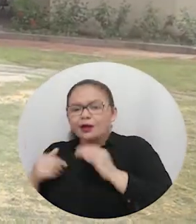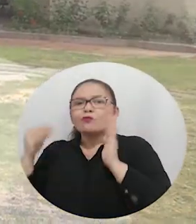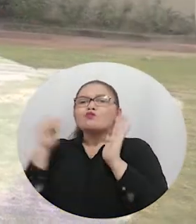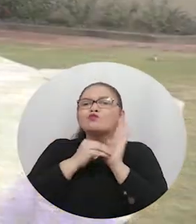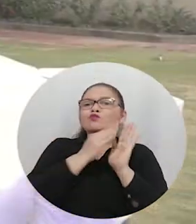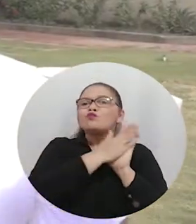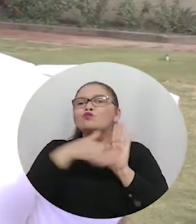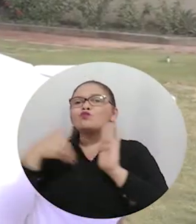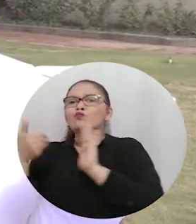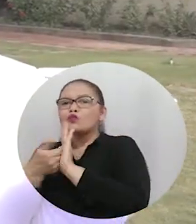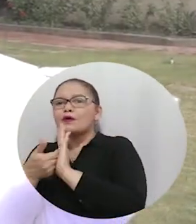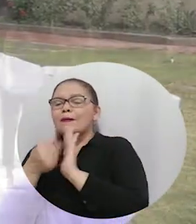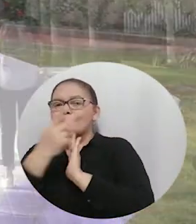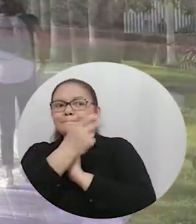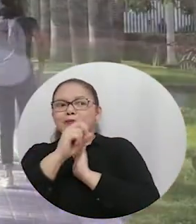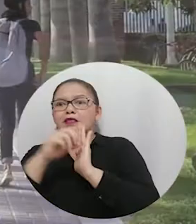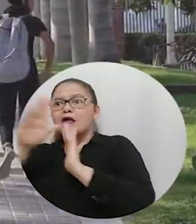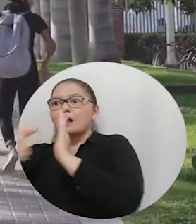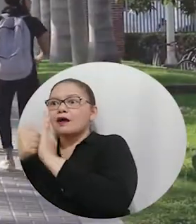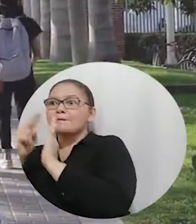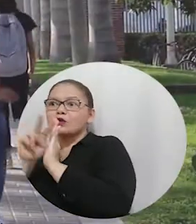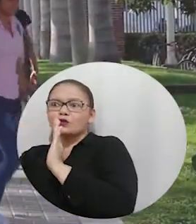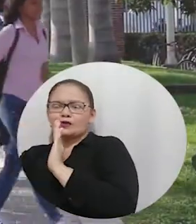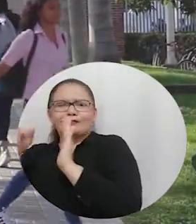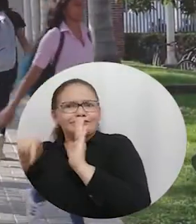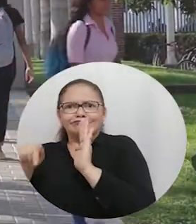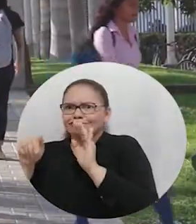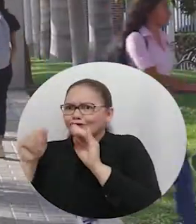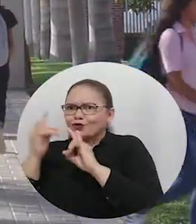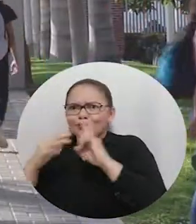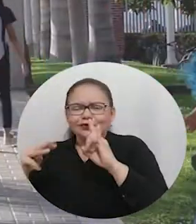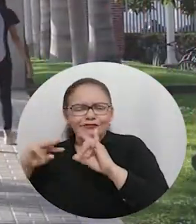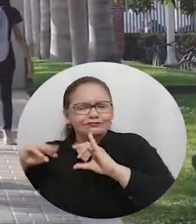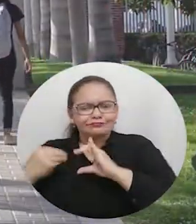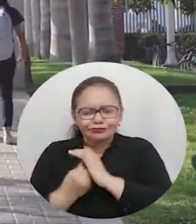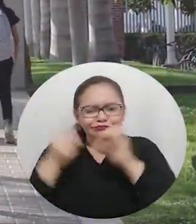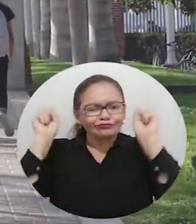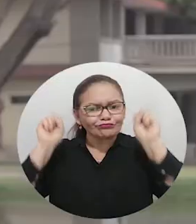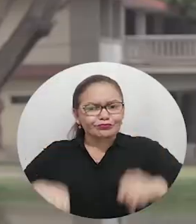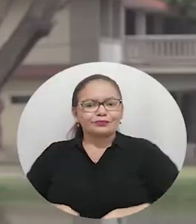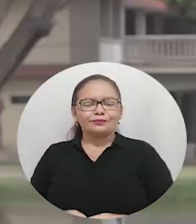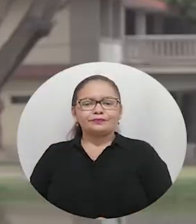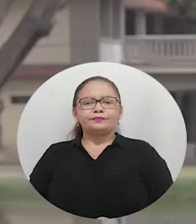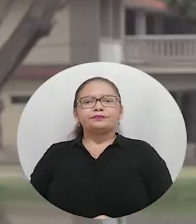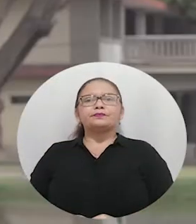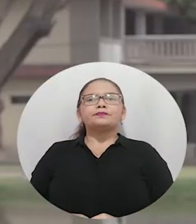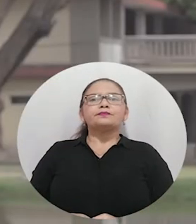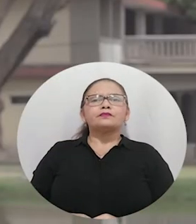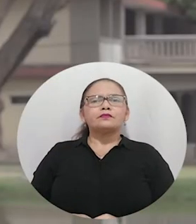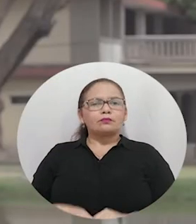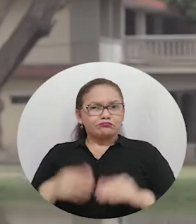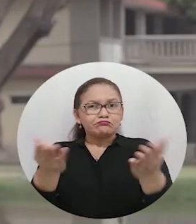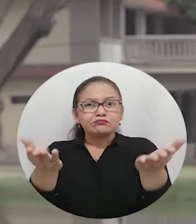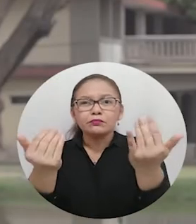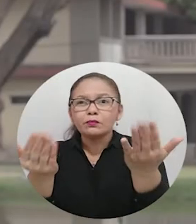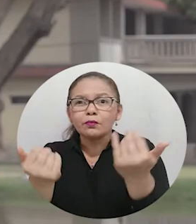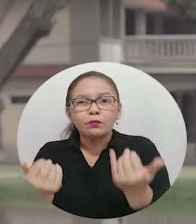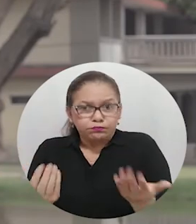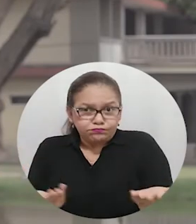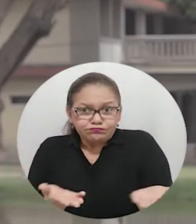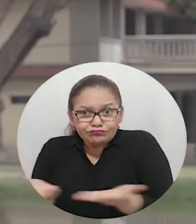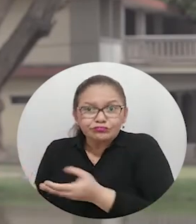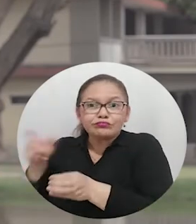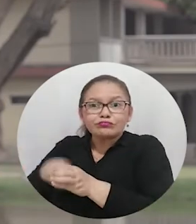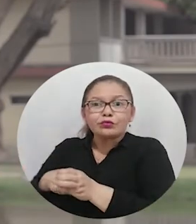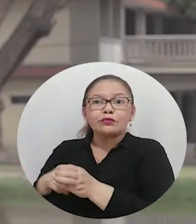2020-2024 por una universidad aún más incluyente e innovadora. Compañeros, los invito a unirse a